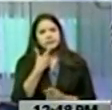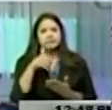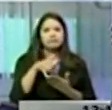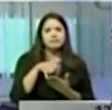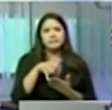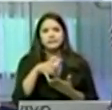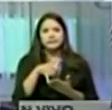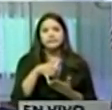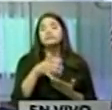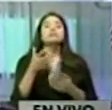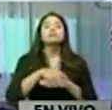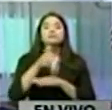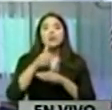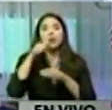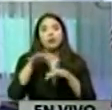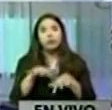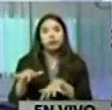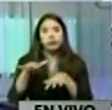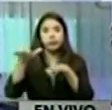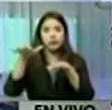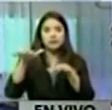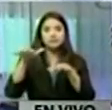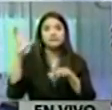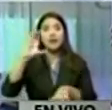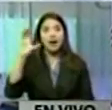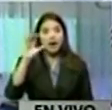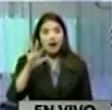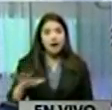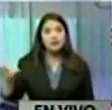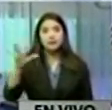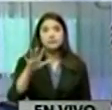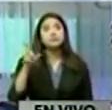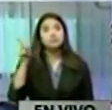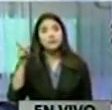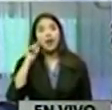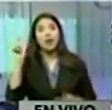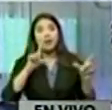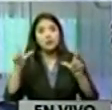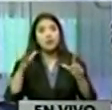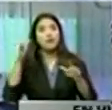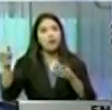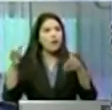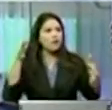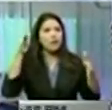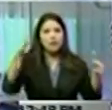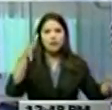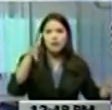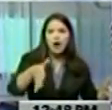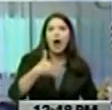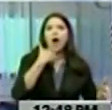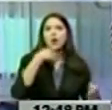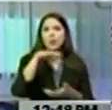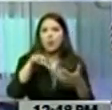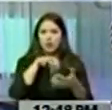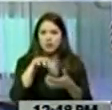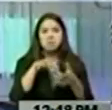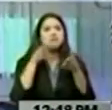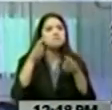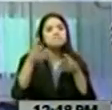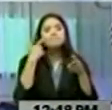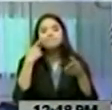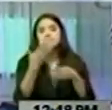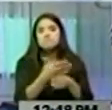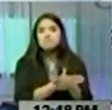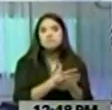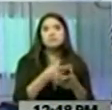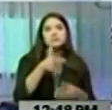por las quebradas y los lechos de agua caraqueños. Daniel viene también de los sitios donde pudieran presentarse contingencias y estamos